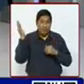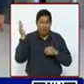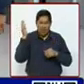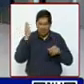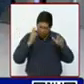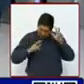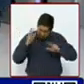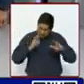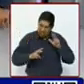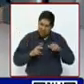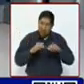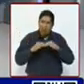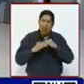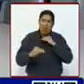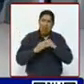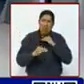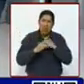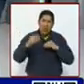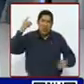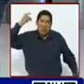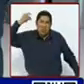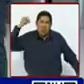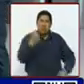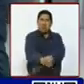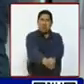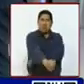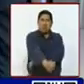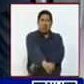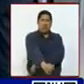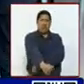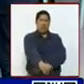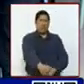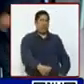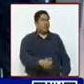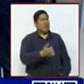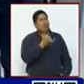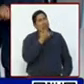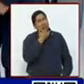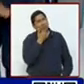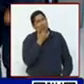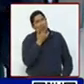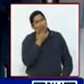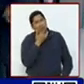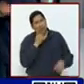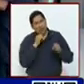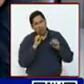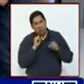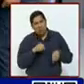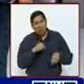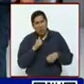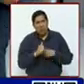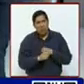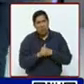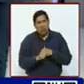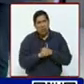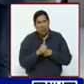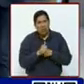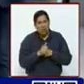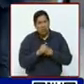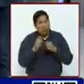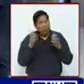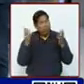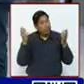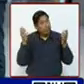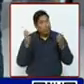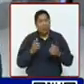Imprudencia al volante, dos bicreros bajaron a gran velocidad una pendiente. ¿Qué opina usted? ¿Pudieron haber causado un accidente? Sin